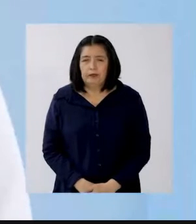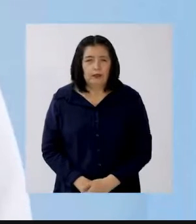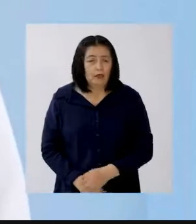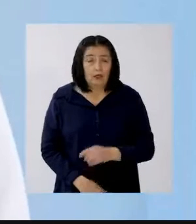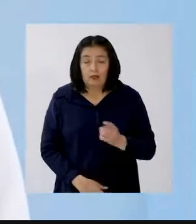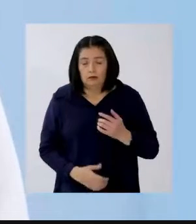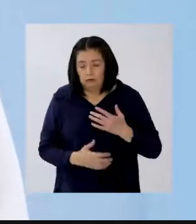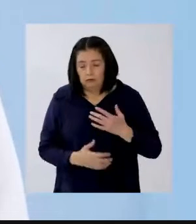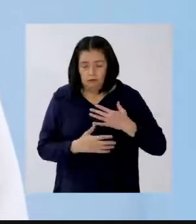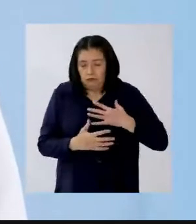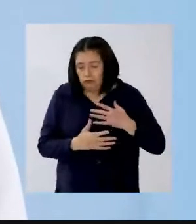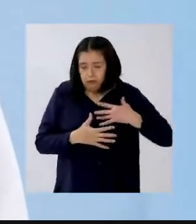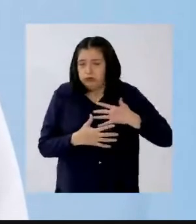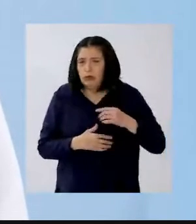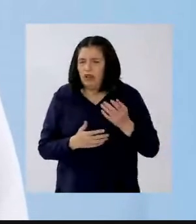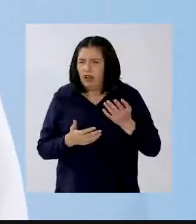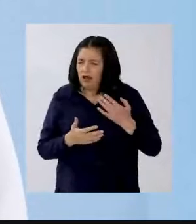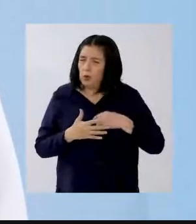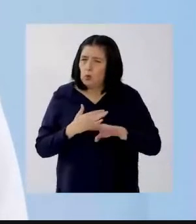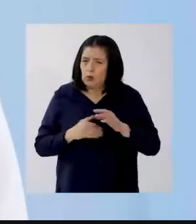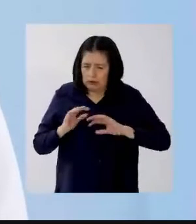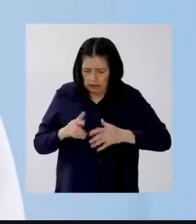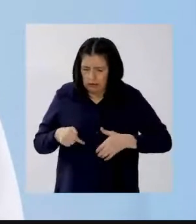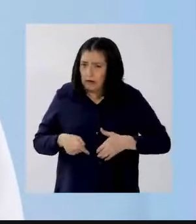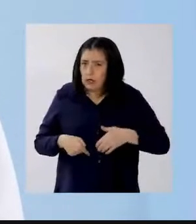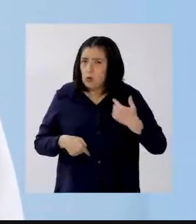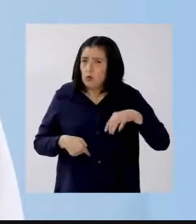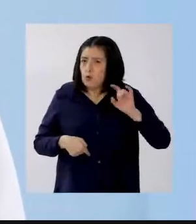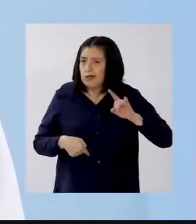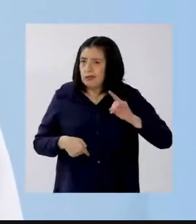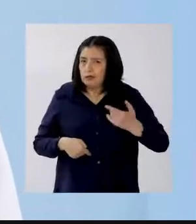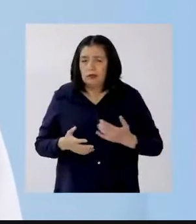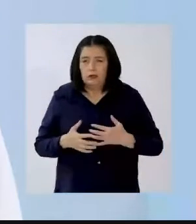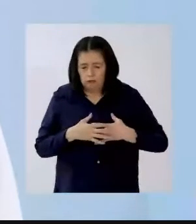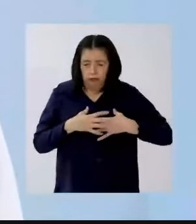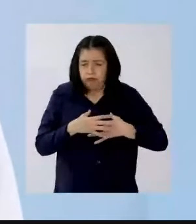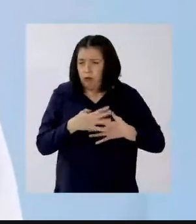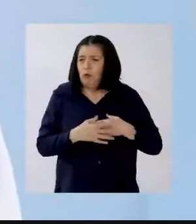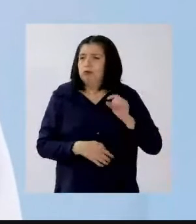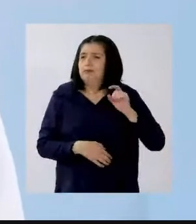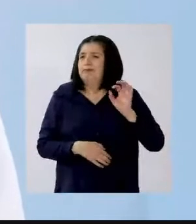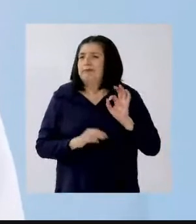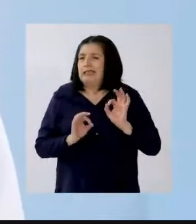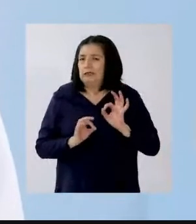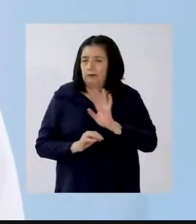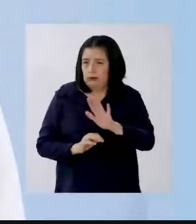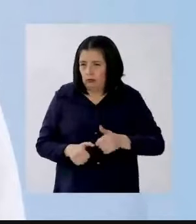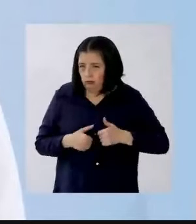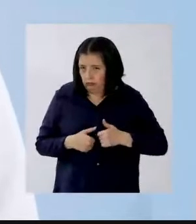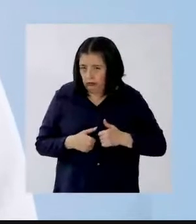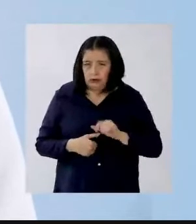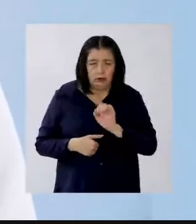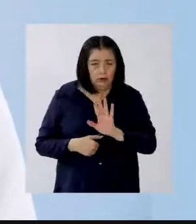Toda convulsión en el embarazo es una emergencia. Las convulsiones son muy peligrosas para tu vida y la de tu